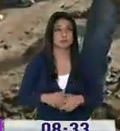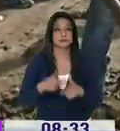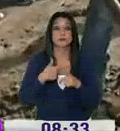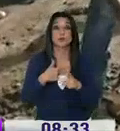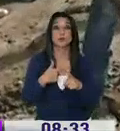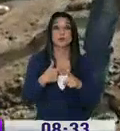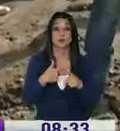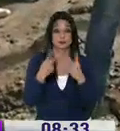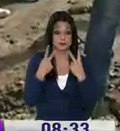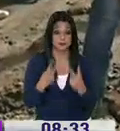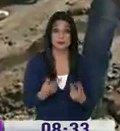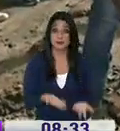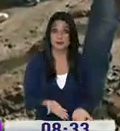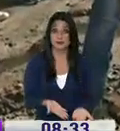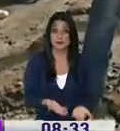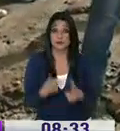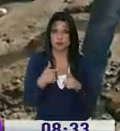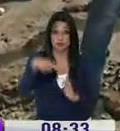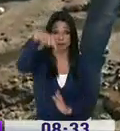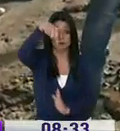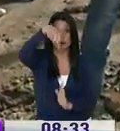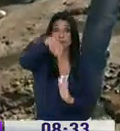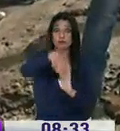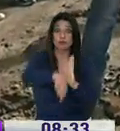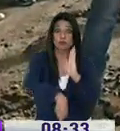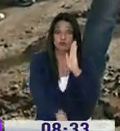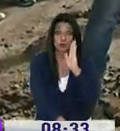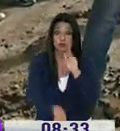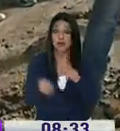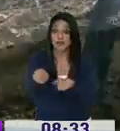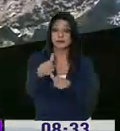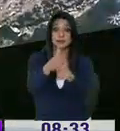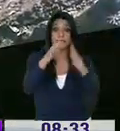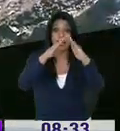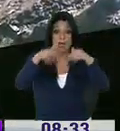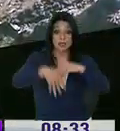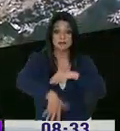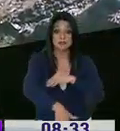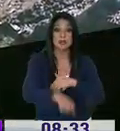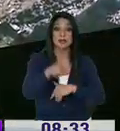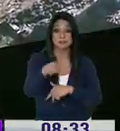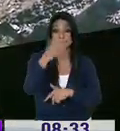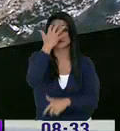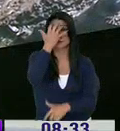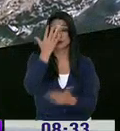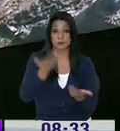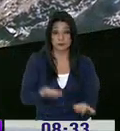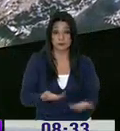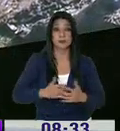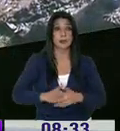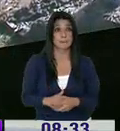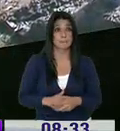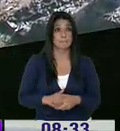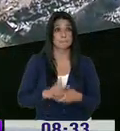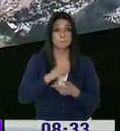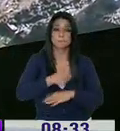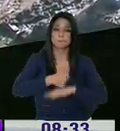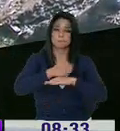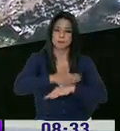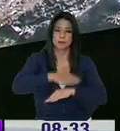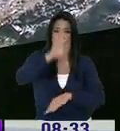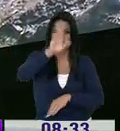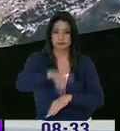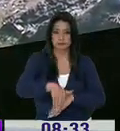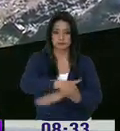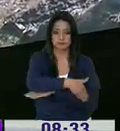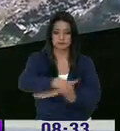lo están viendo es sumamente profundo hay casas aquí en la ladera así que esa es la preocupación de los vecinos a las autoridades acá es exactamente